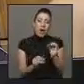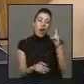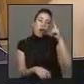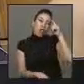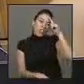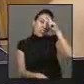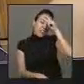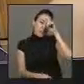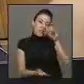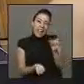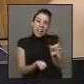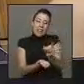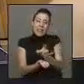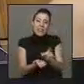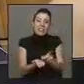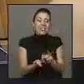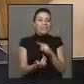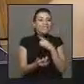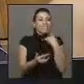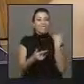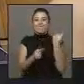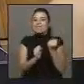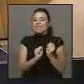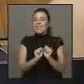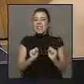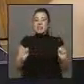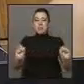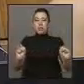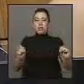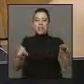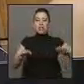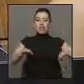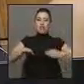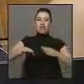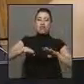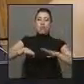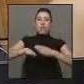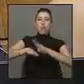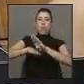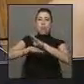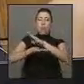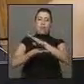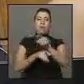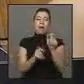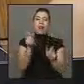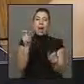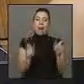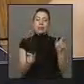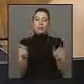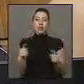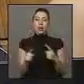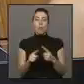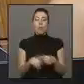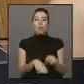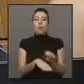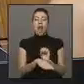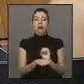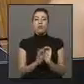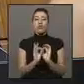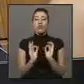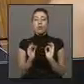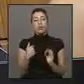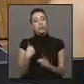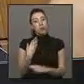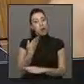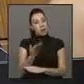dificultades de diseño le hace imposible subir o llegar a las personas a través de un vehículo normal.